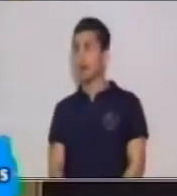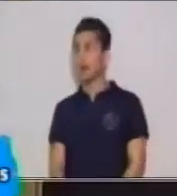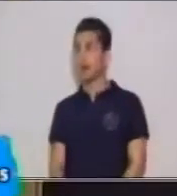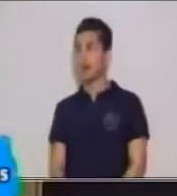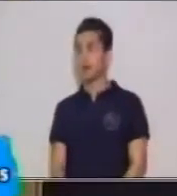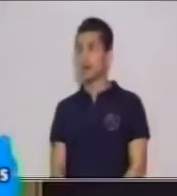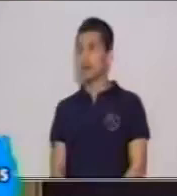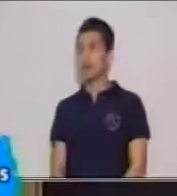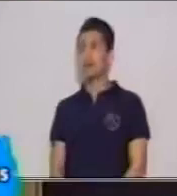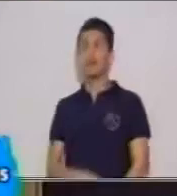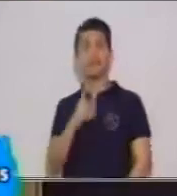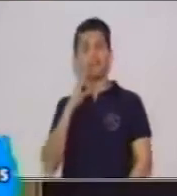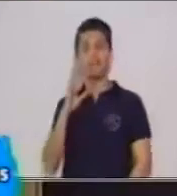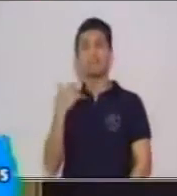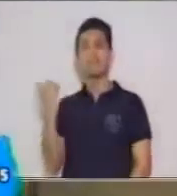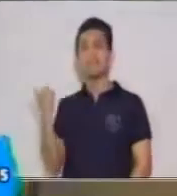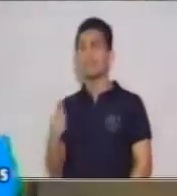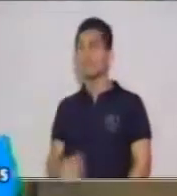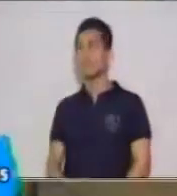¿Qué sílaba será?